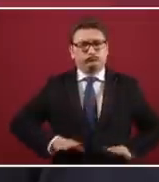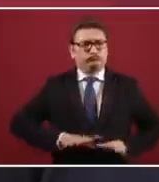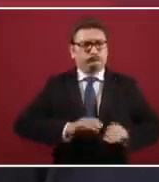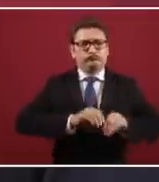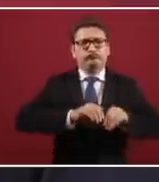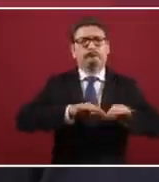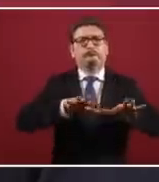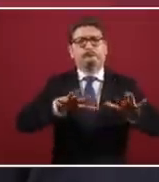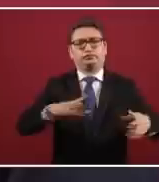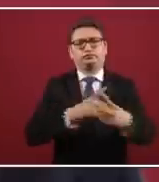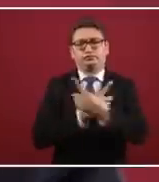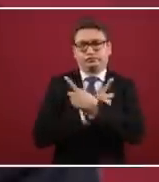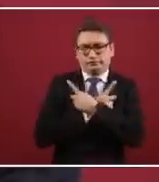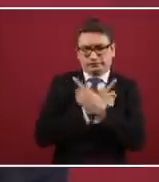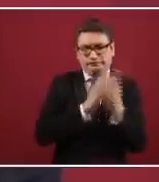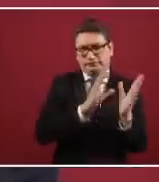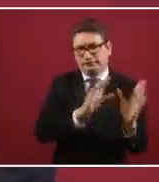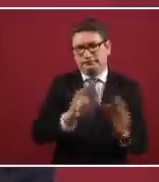en el sentido